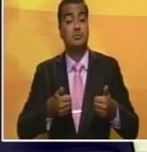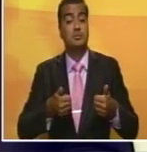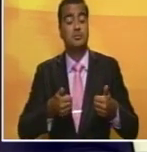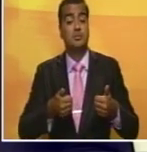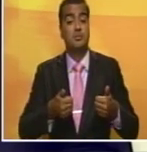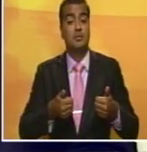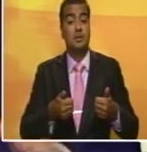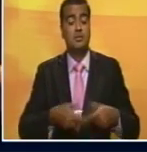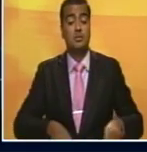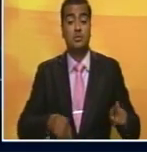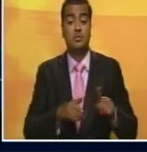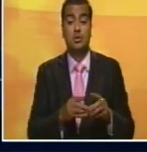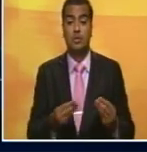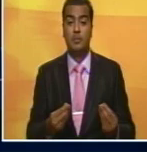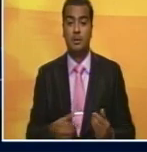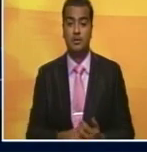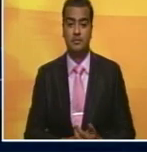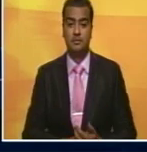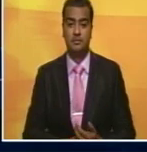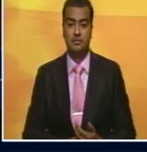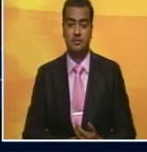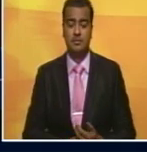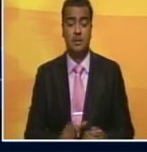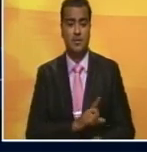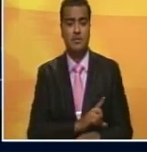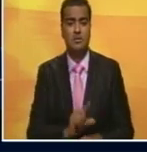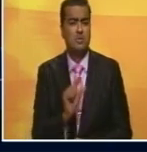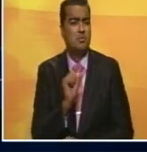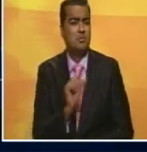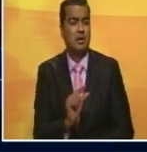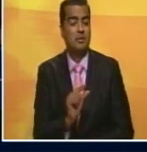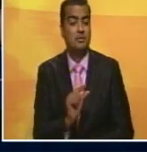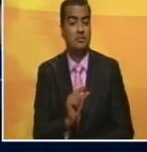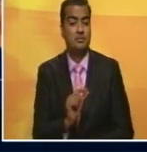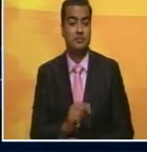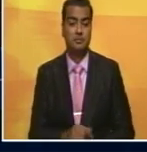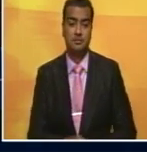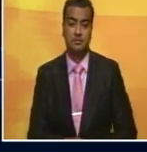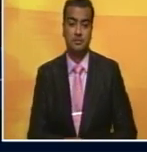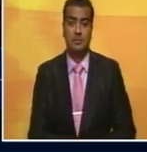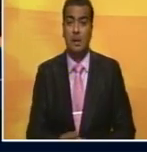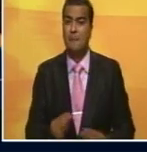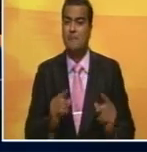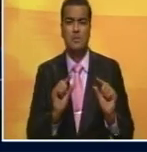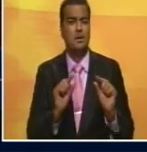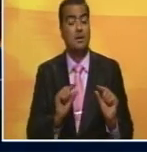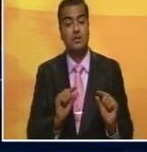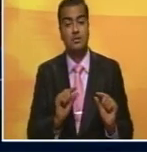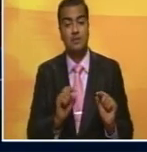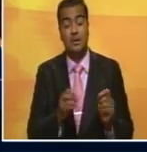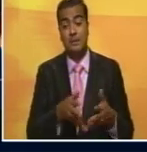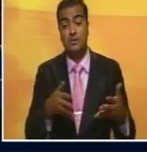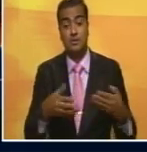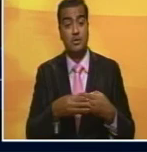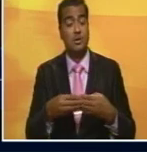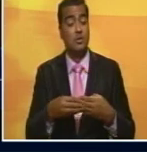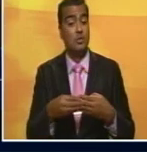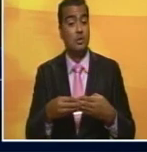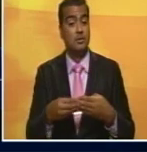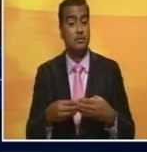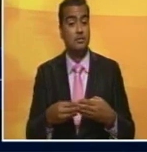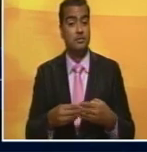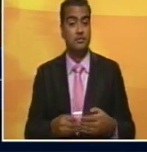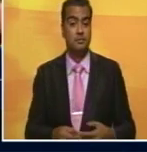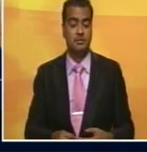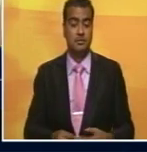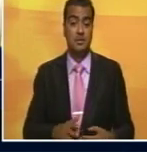situación económica actual. Está limitado a una oferta muy pequeña, entonces es muy pequeño. La mayoría de los dólares, si la mayoría de los